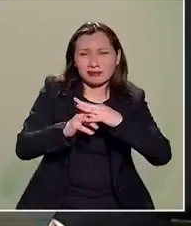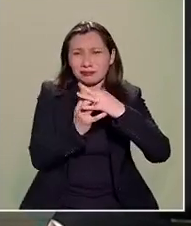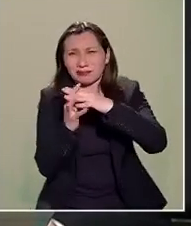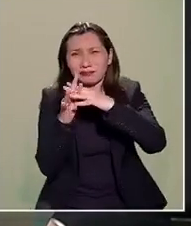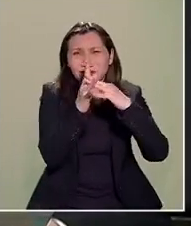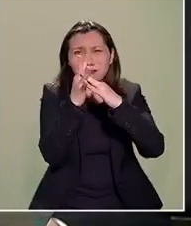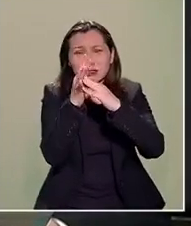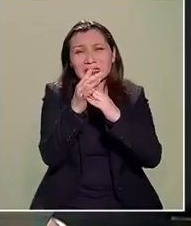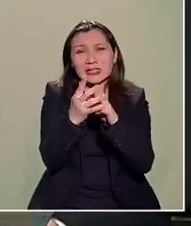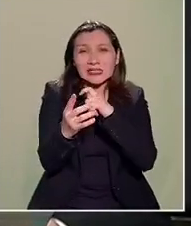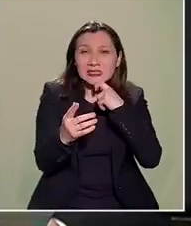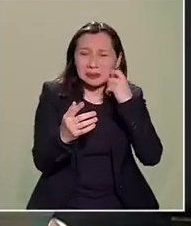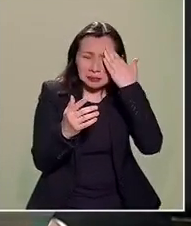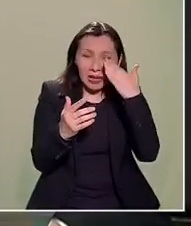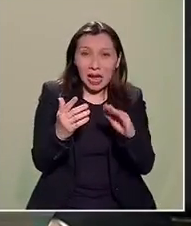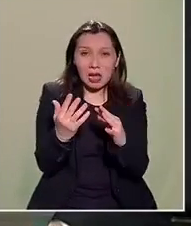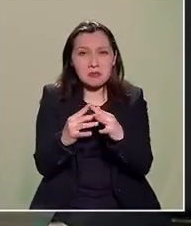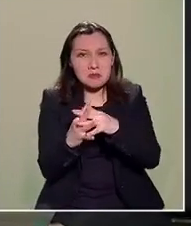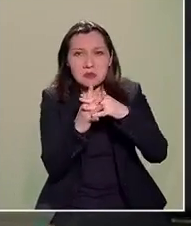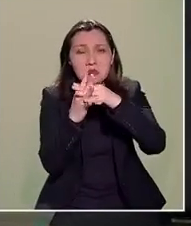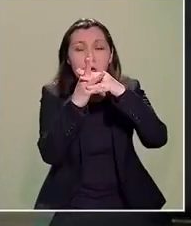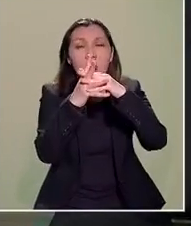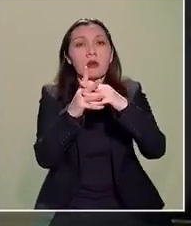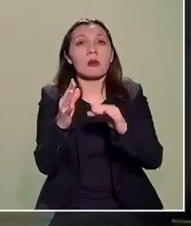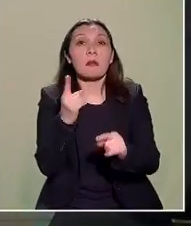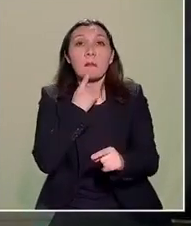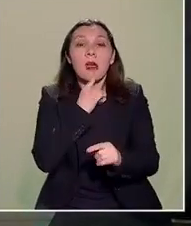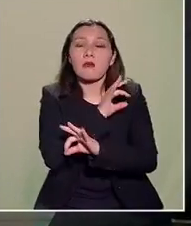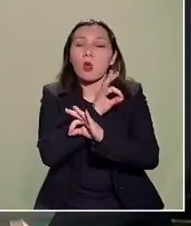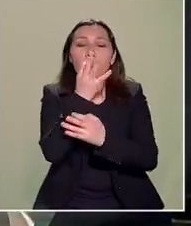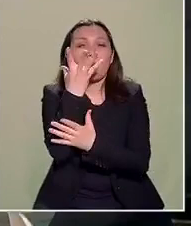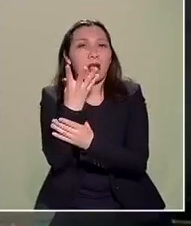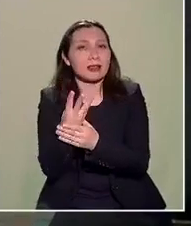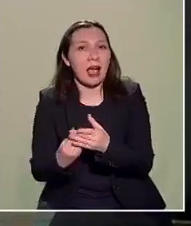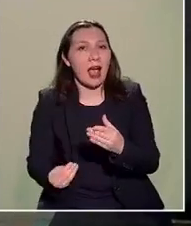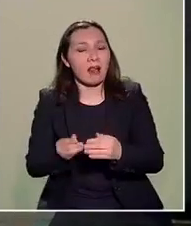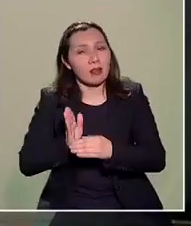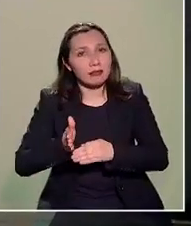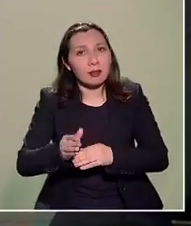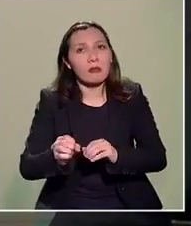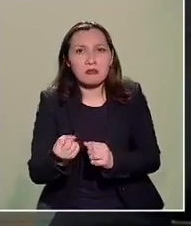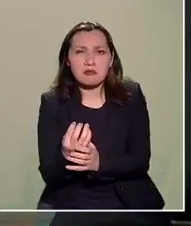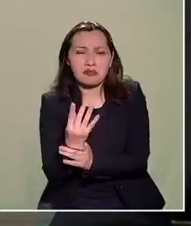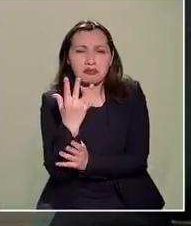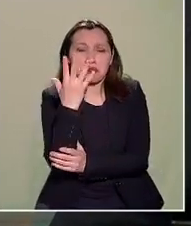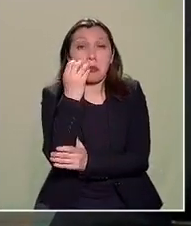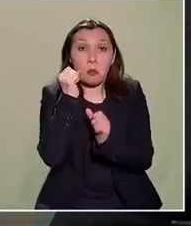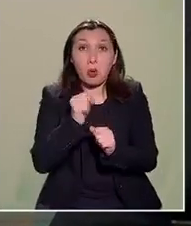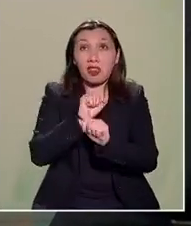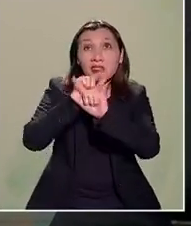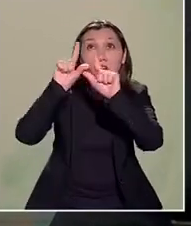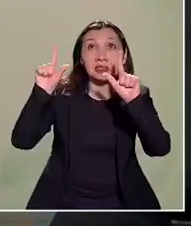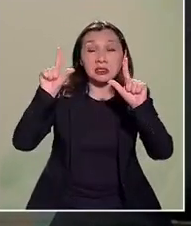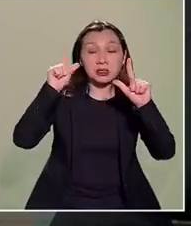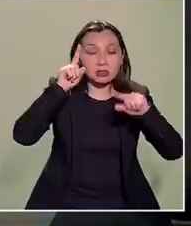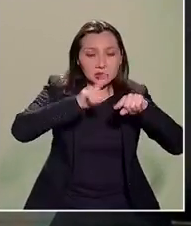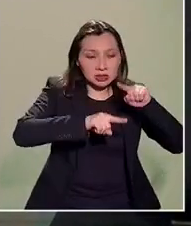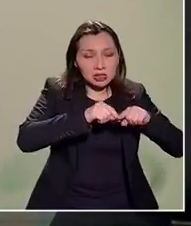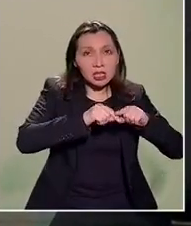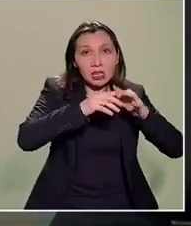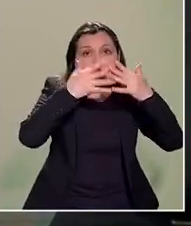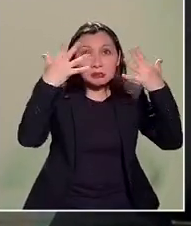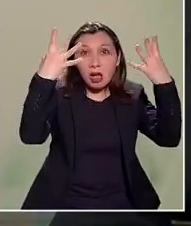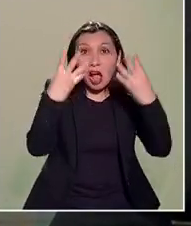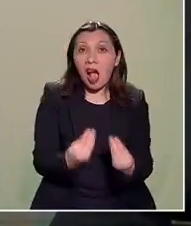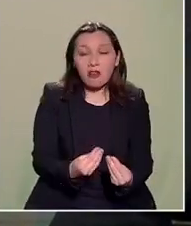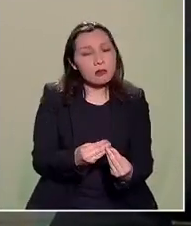de la cizaña tu palabra nunca volverá vacía se podrá acabar el cielo y la tierra pero tu